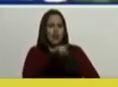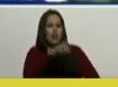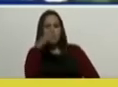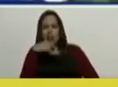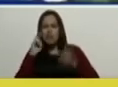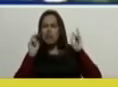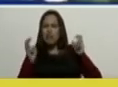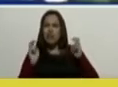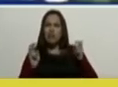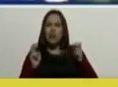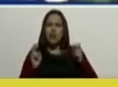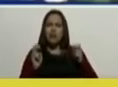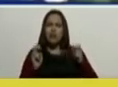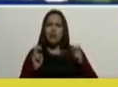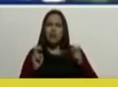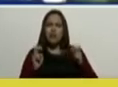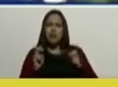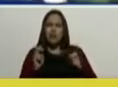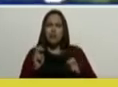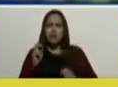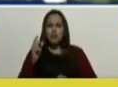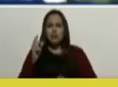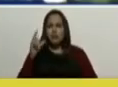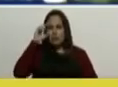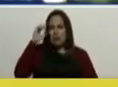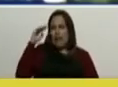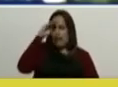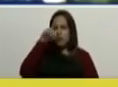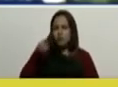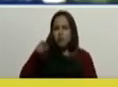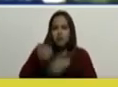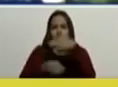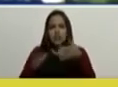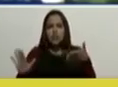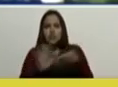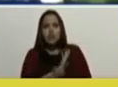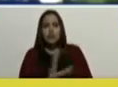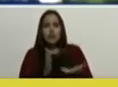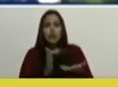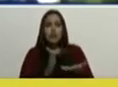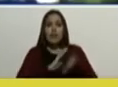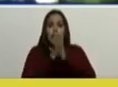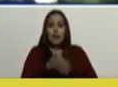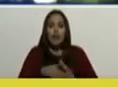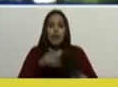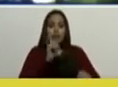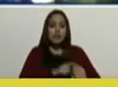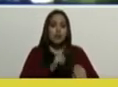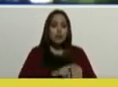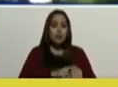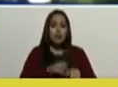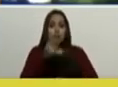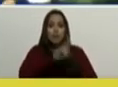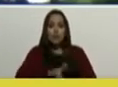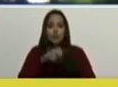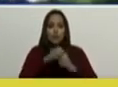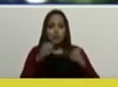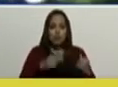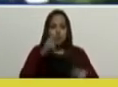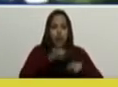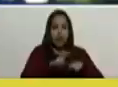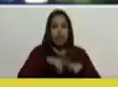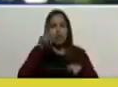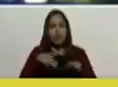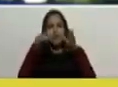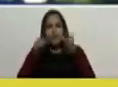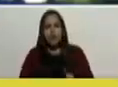tema, Petro, que tú insistes mucho sobre la descarbonización, en ese momento no estaba, sino la seguridad energética,